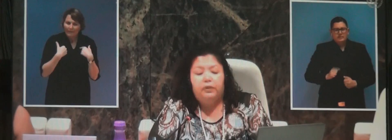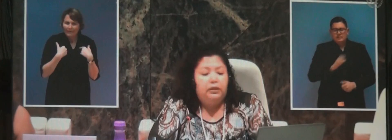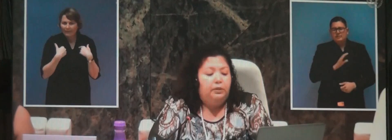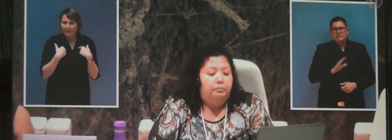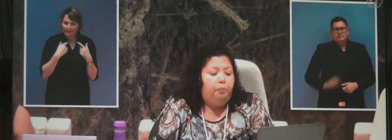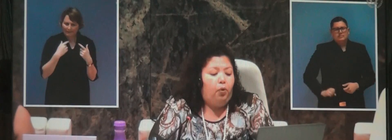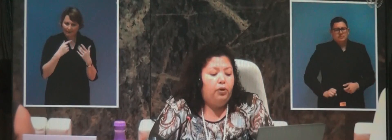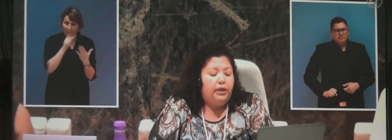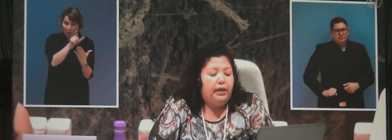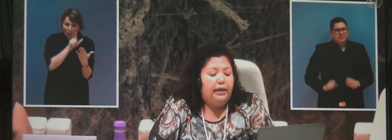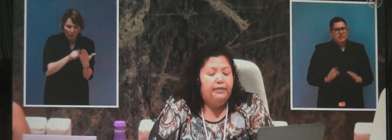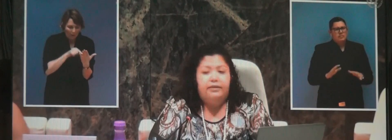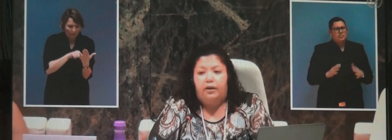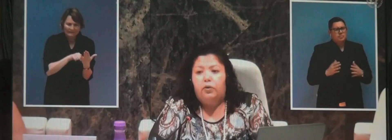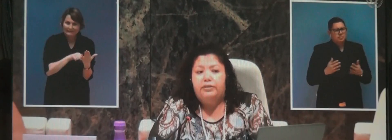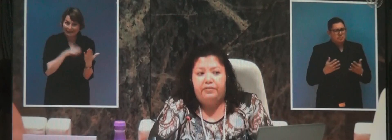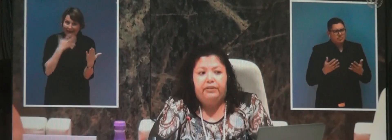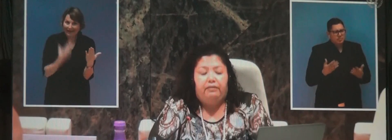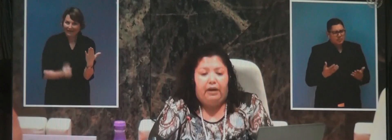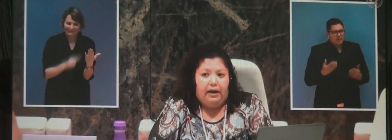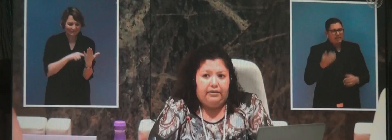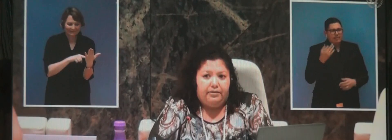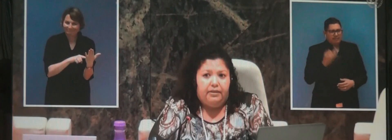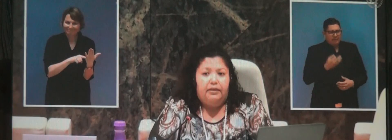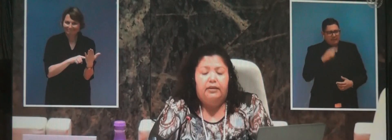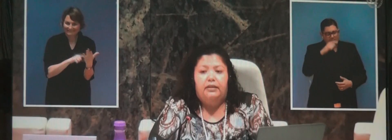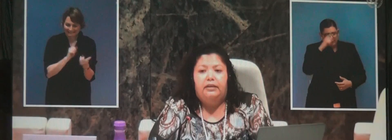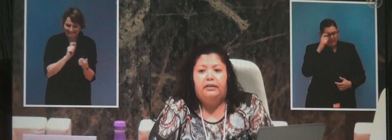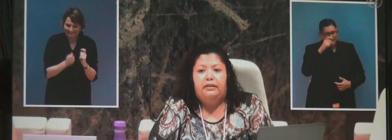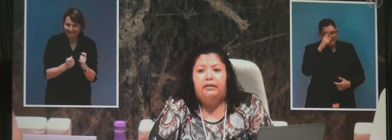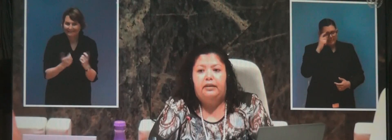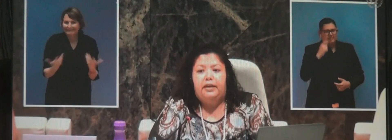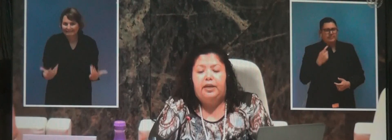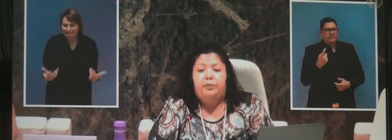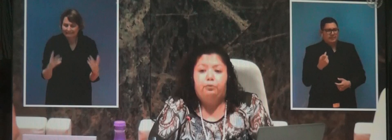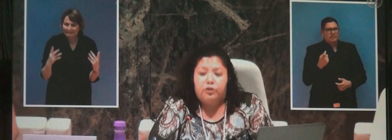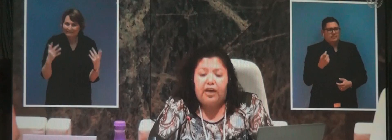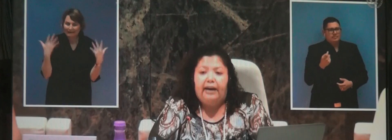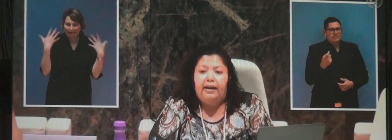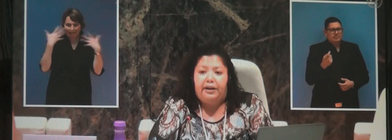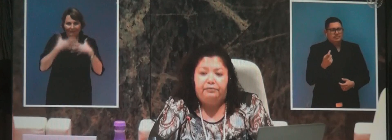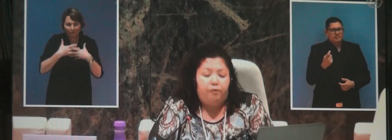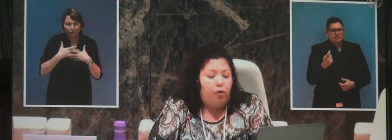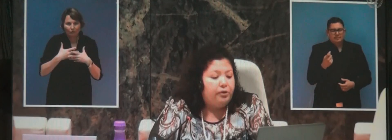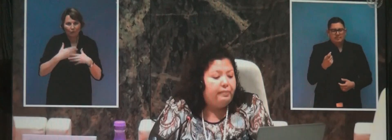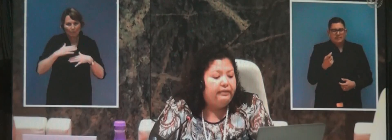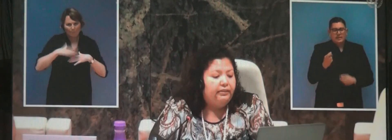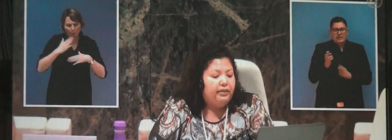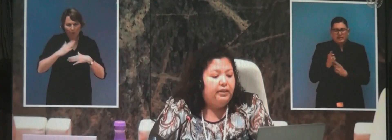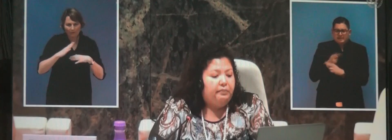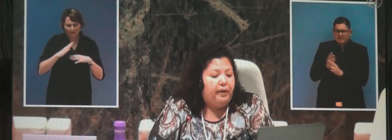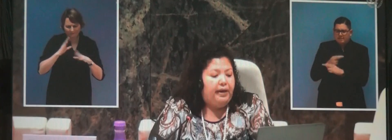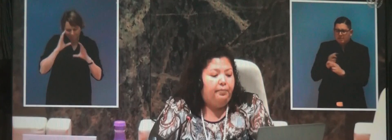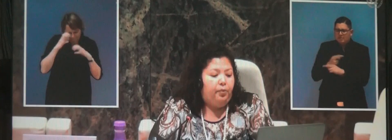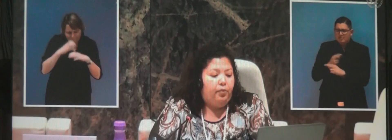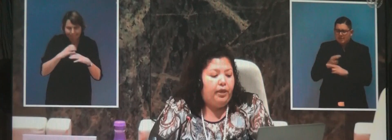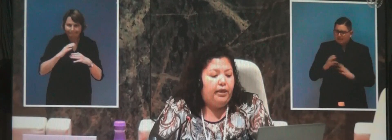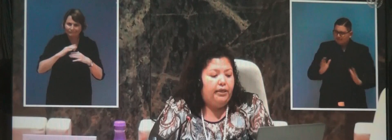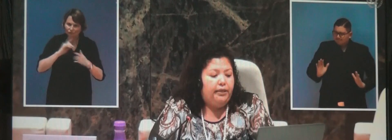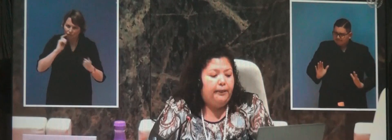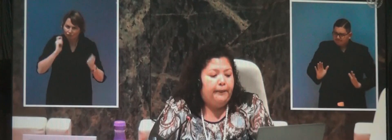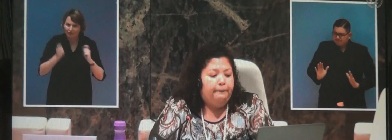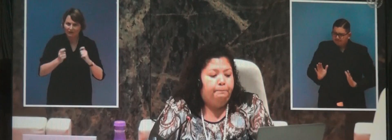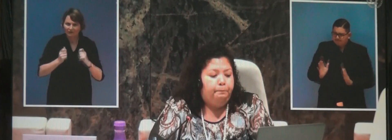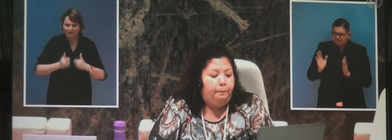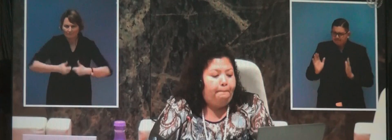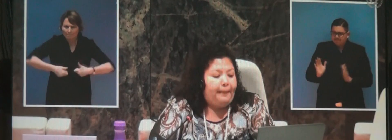salvadoreño, porque es algo que debe trabajarse, el impulsar las reformas para